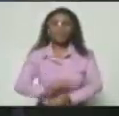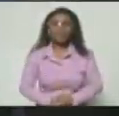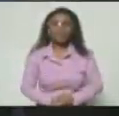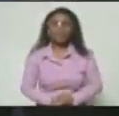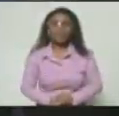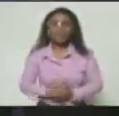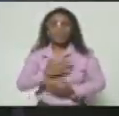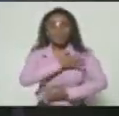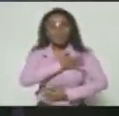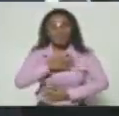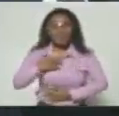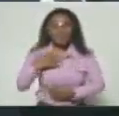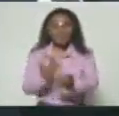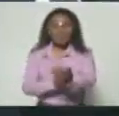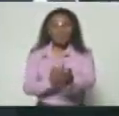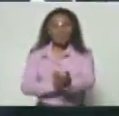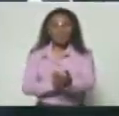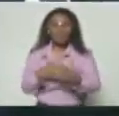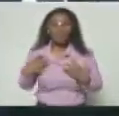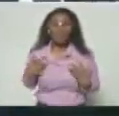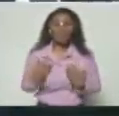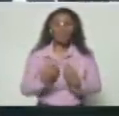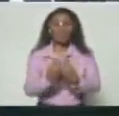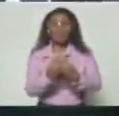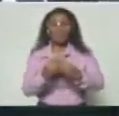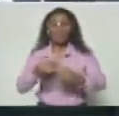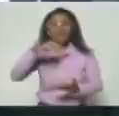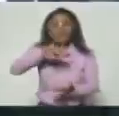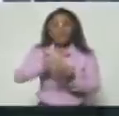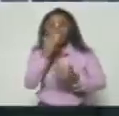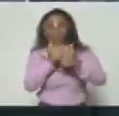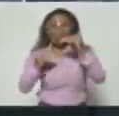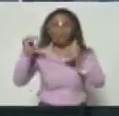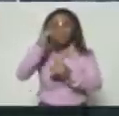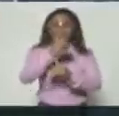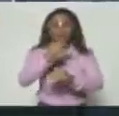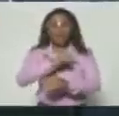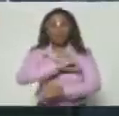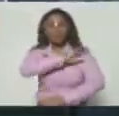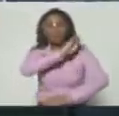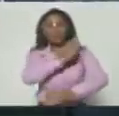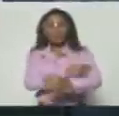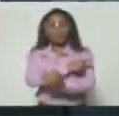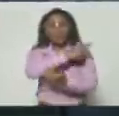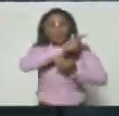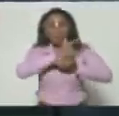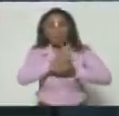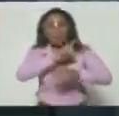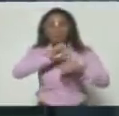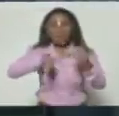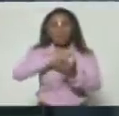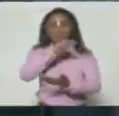queridos hermanos, compañeros del Estado Mayor Superior de la Fuerza Armada Nacional Bolivariana,